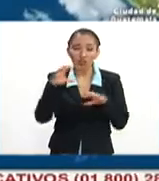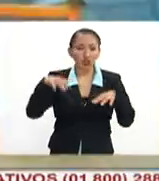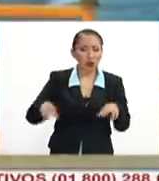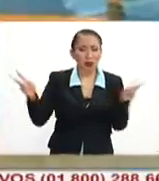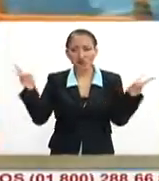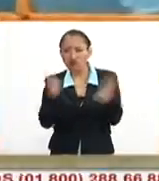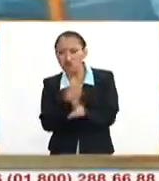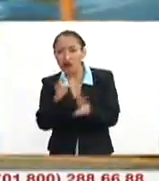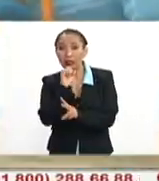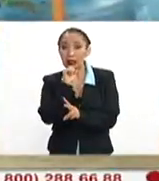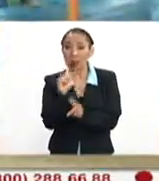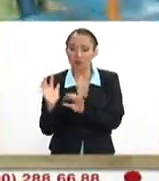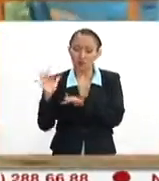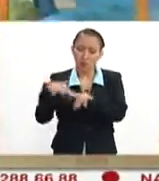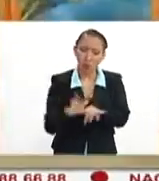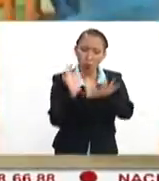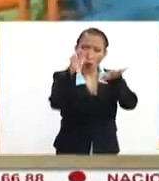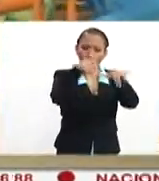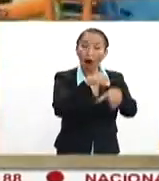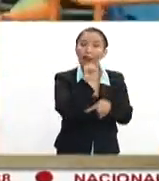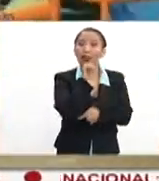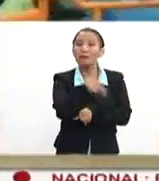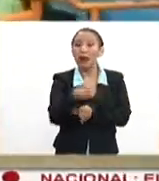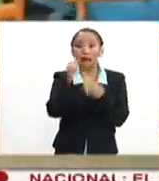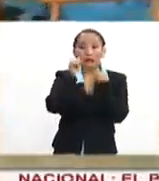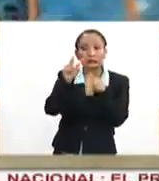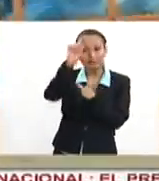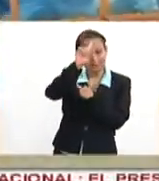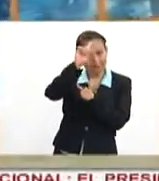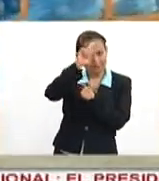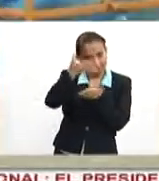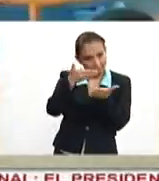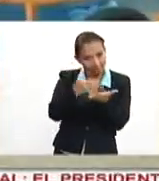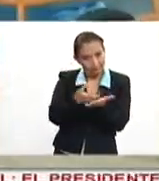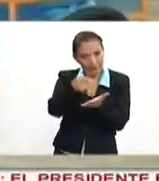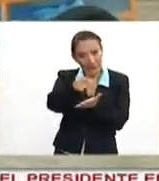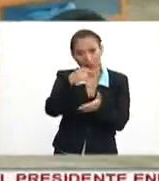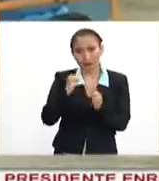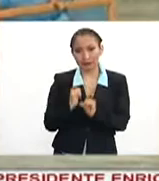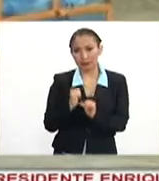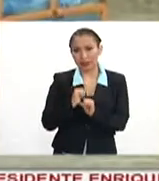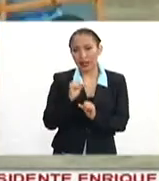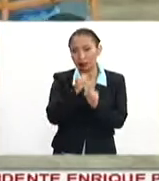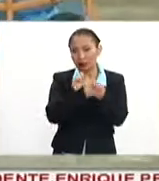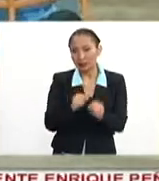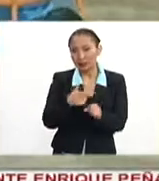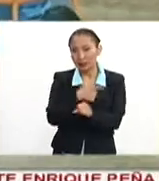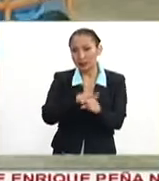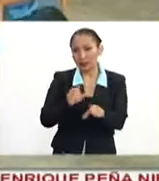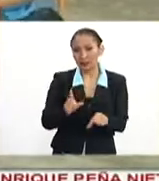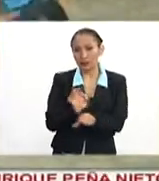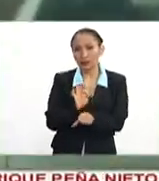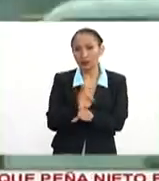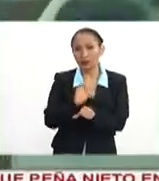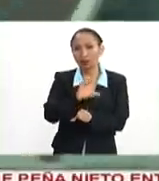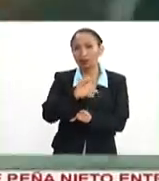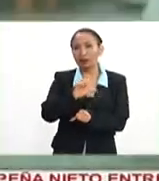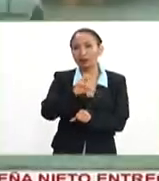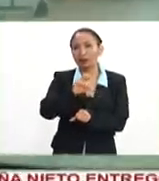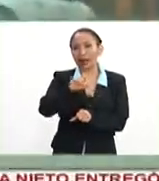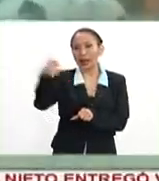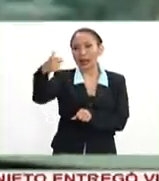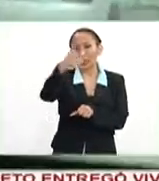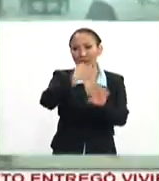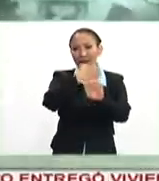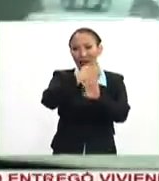lluvias, viento, pero también por oleaje, así como atender las recomendaciones emitidas por las autoridades del Sistema Nacional de Protección Civil en